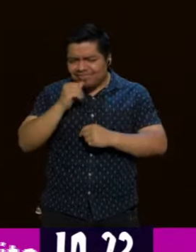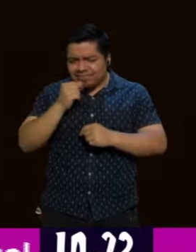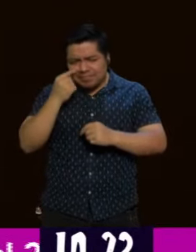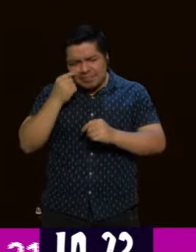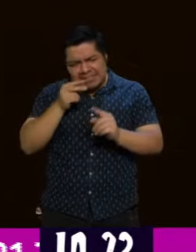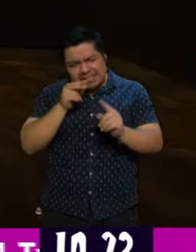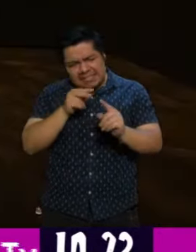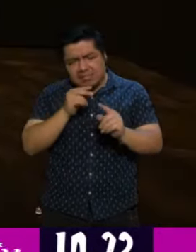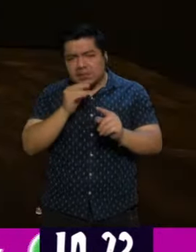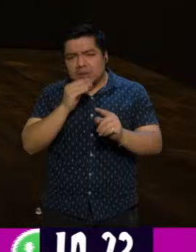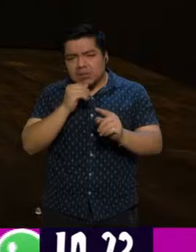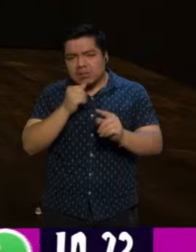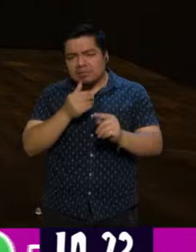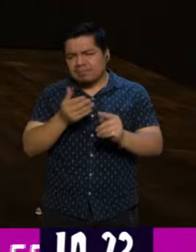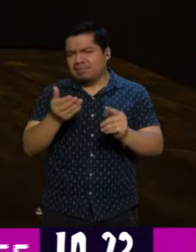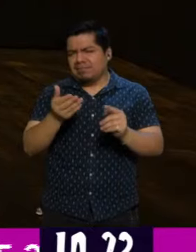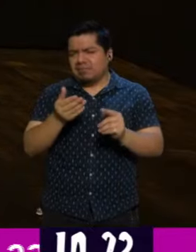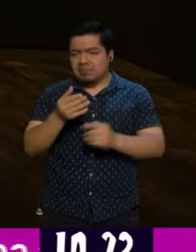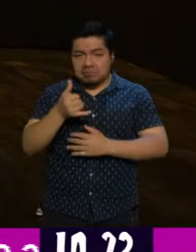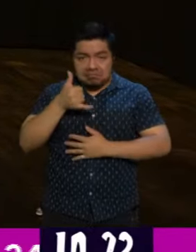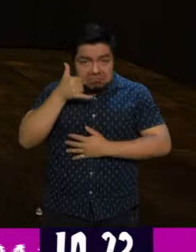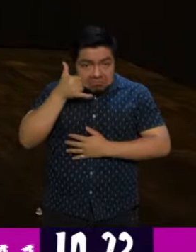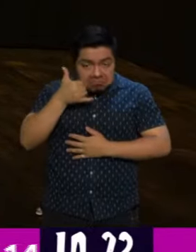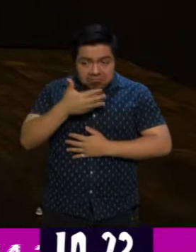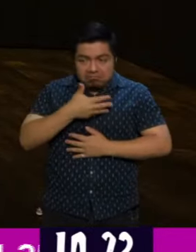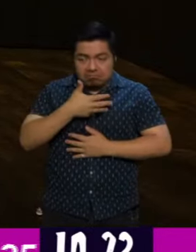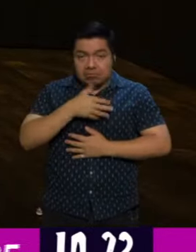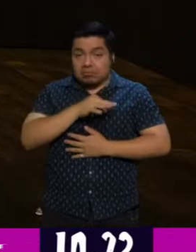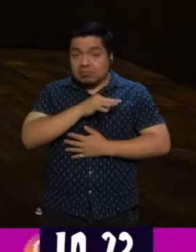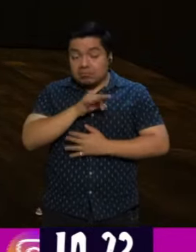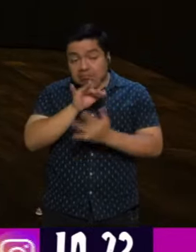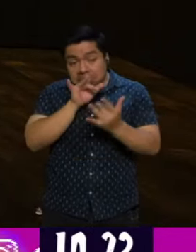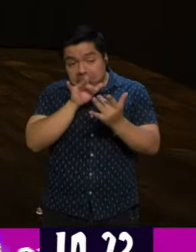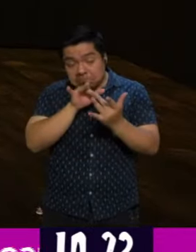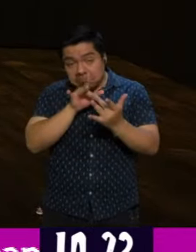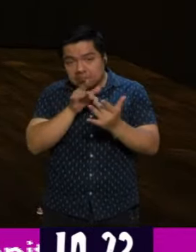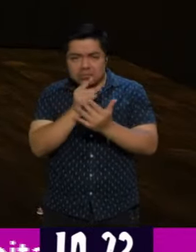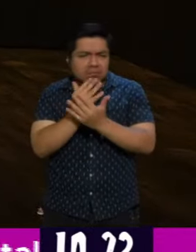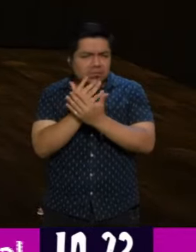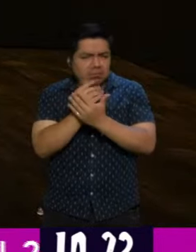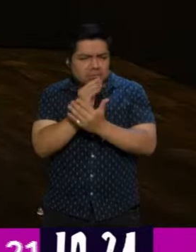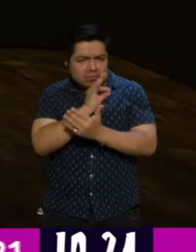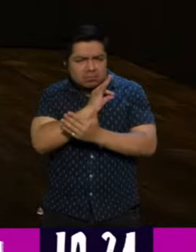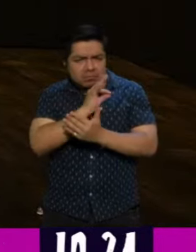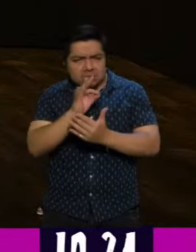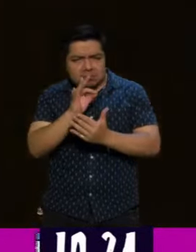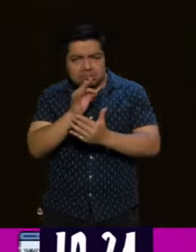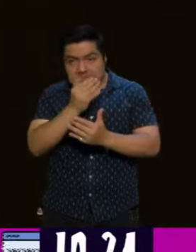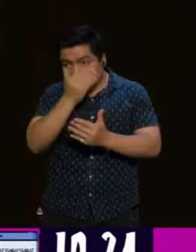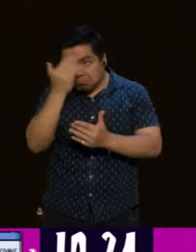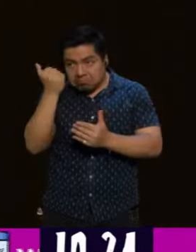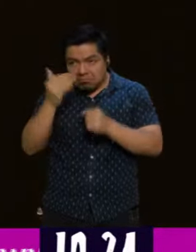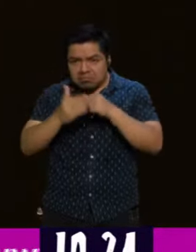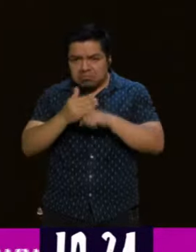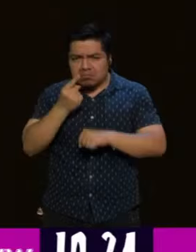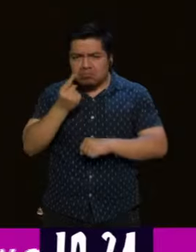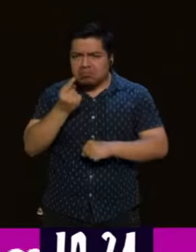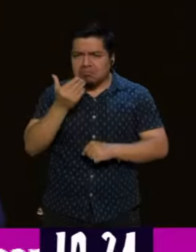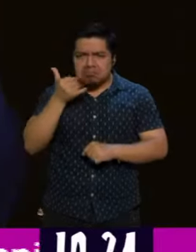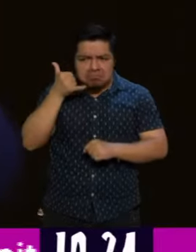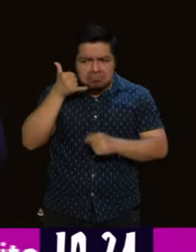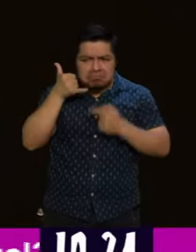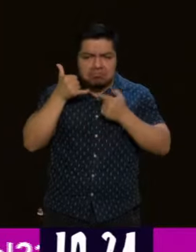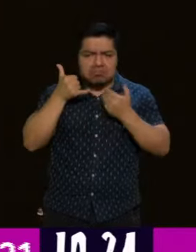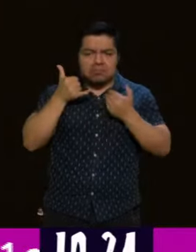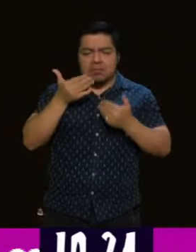ella. Ah, si al menos tuviera teléfono, se le podría decir que se espere. No sé por qué no tiene un celular. Ah,